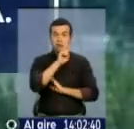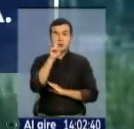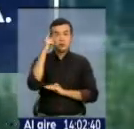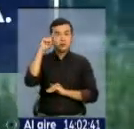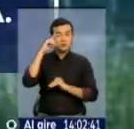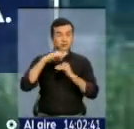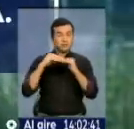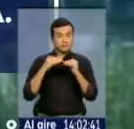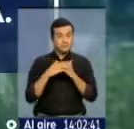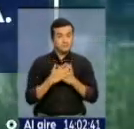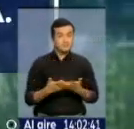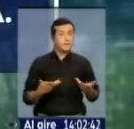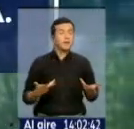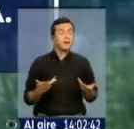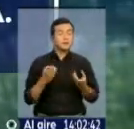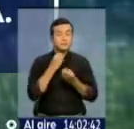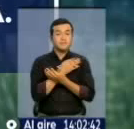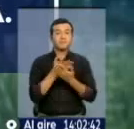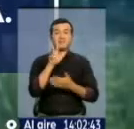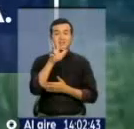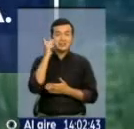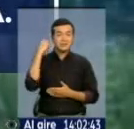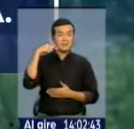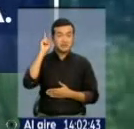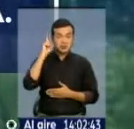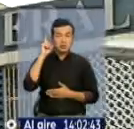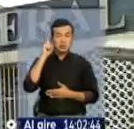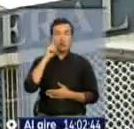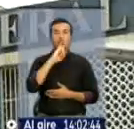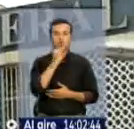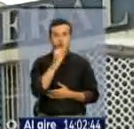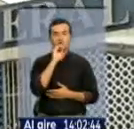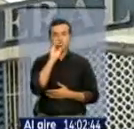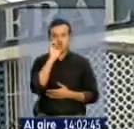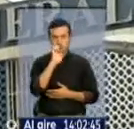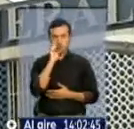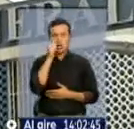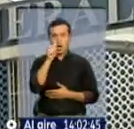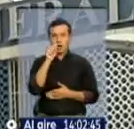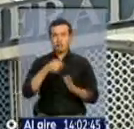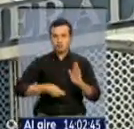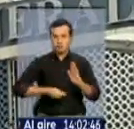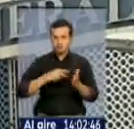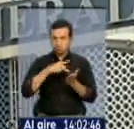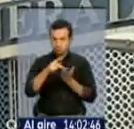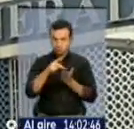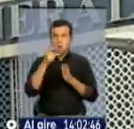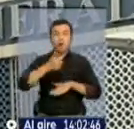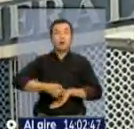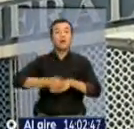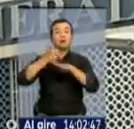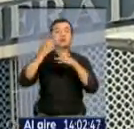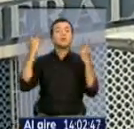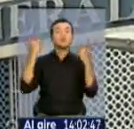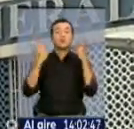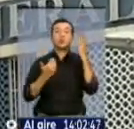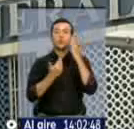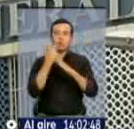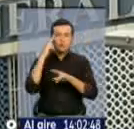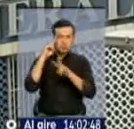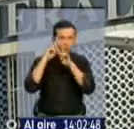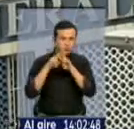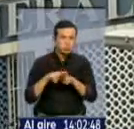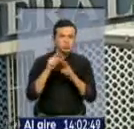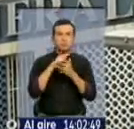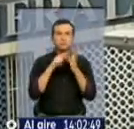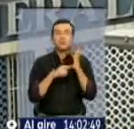millones de dólares, de los cuales cerca de 3 millones fueron a José A. Sin embargo, las autoridades obtuvieron un nuevo rastro de este